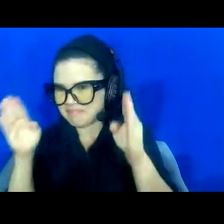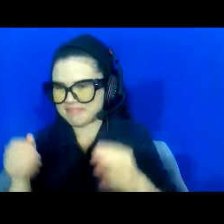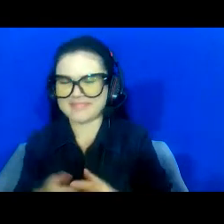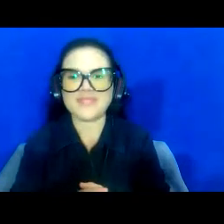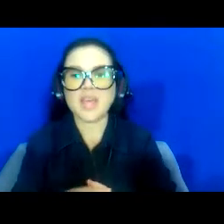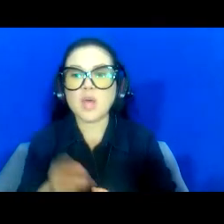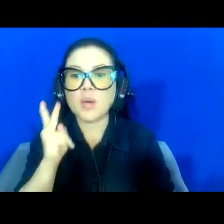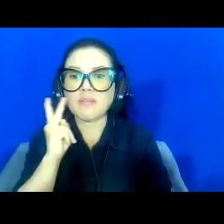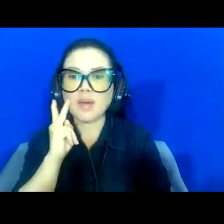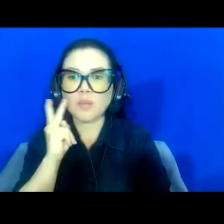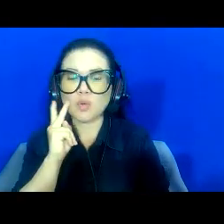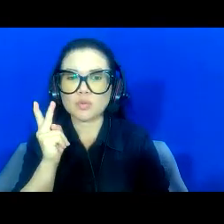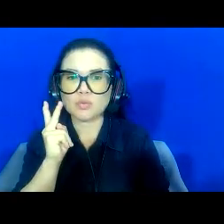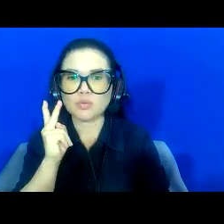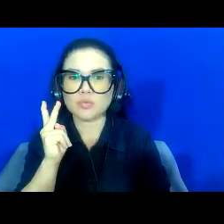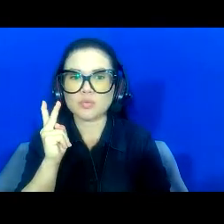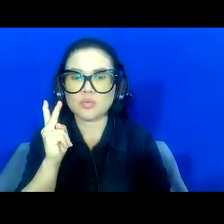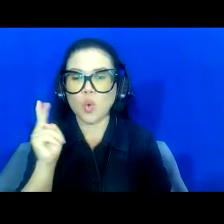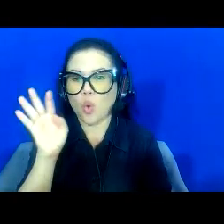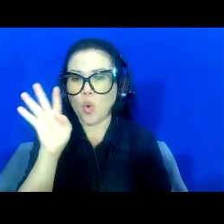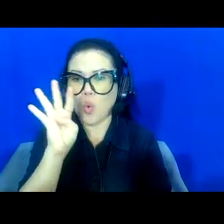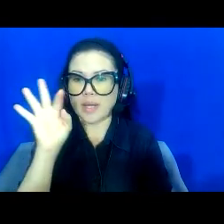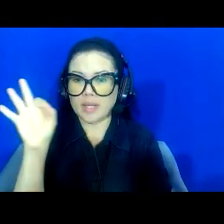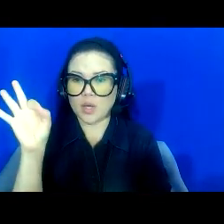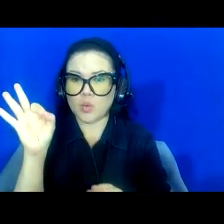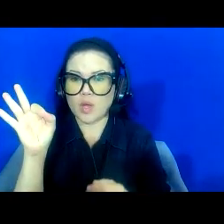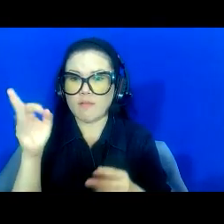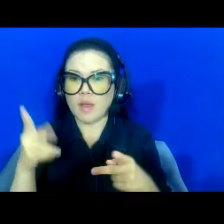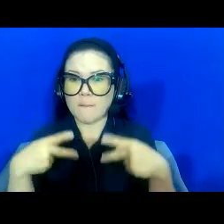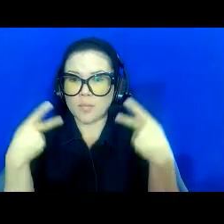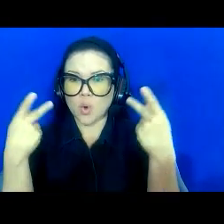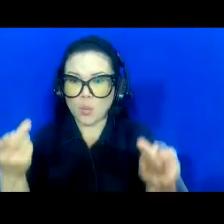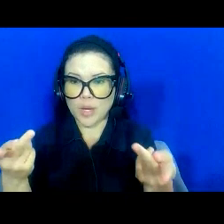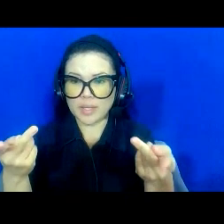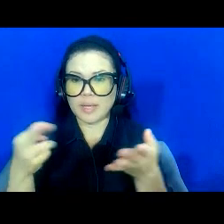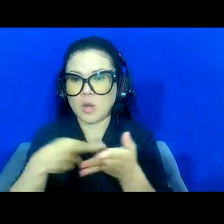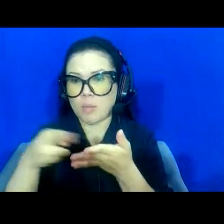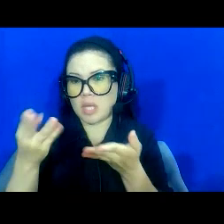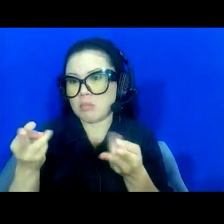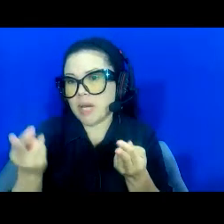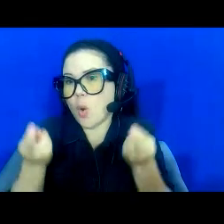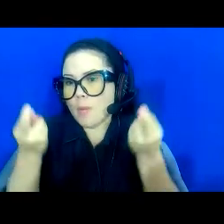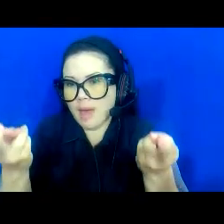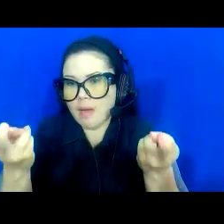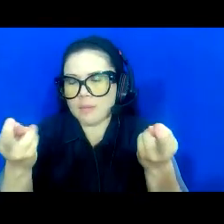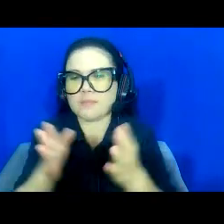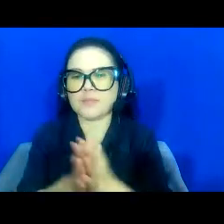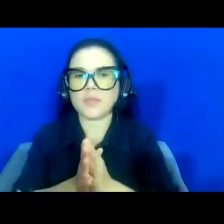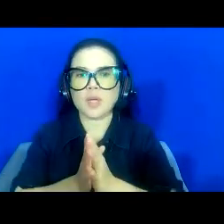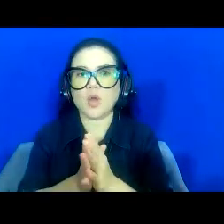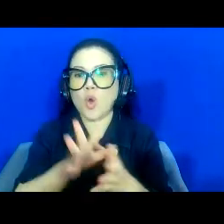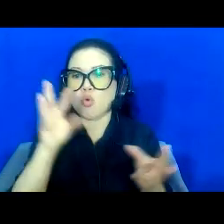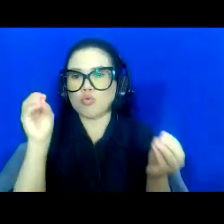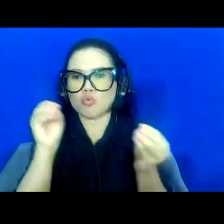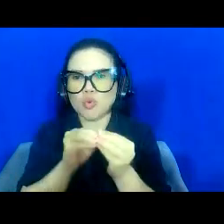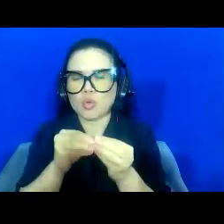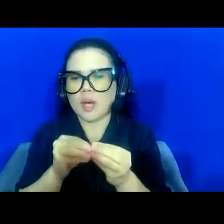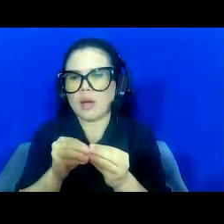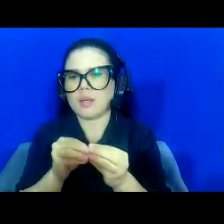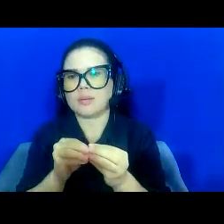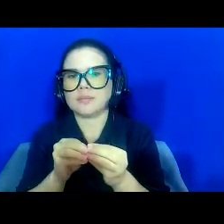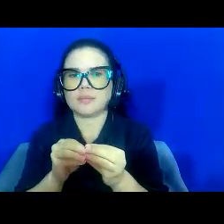vemos que de las 49 propuestas recomendadas, ese monto de financiamiento total que nos están solicitando